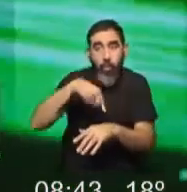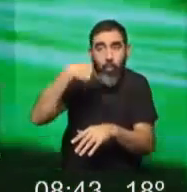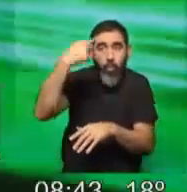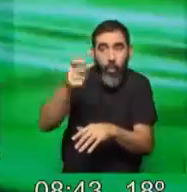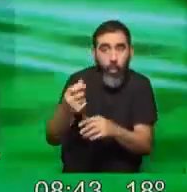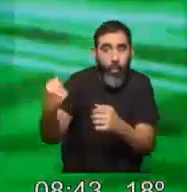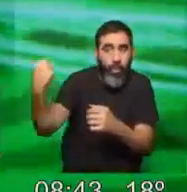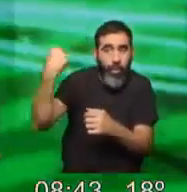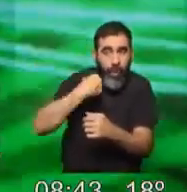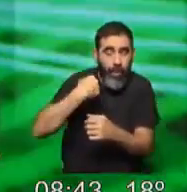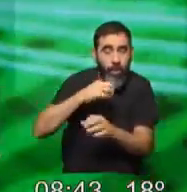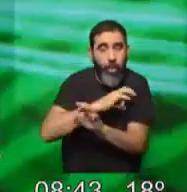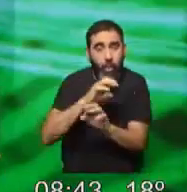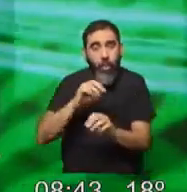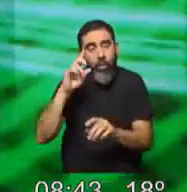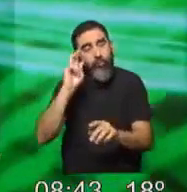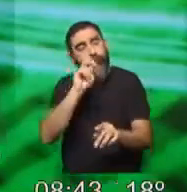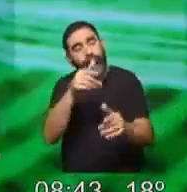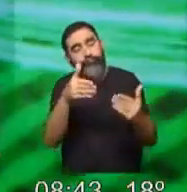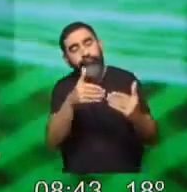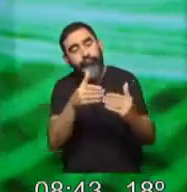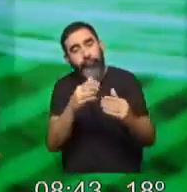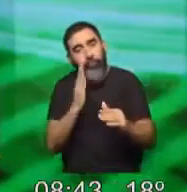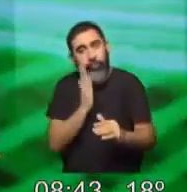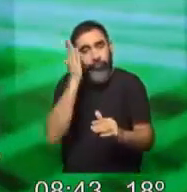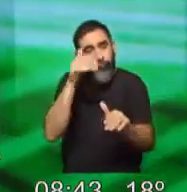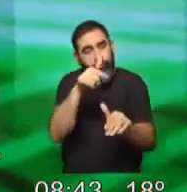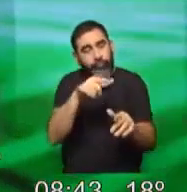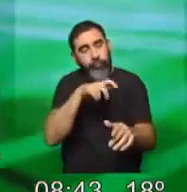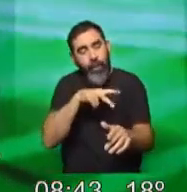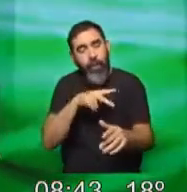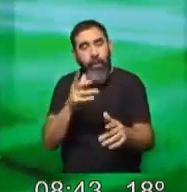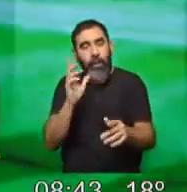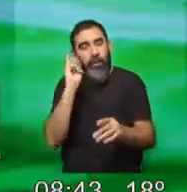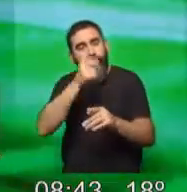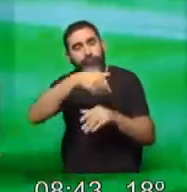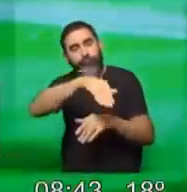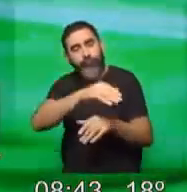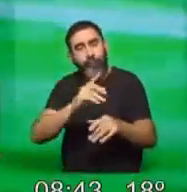lo golpea o lo pone en penitencias exageradas o, bueno.